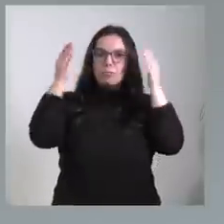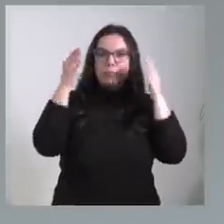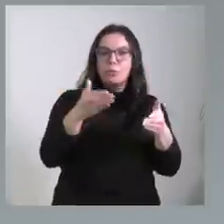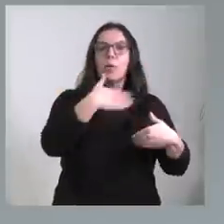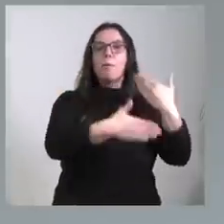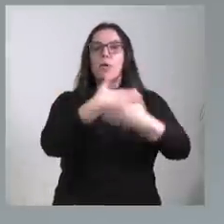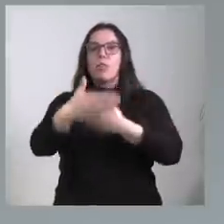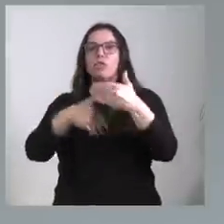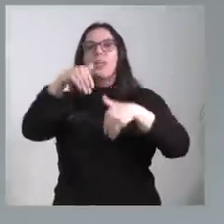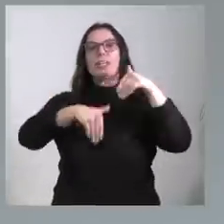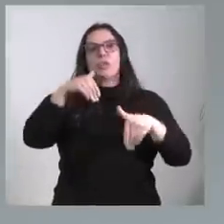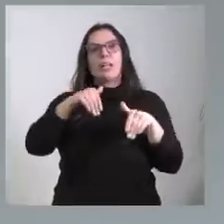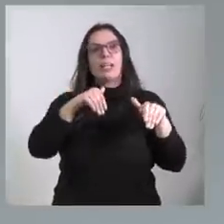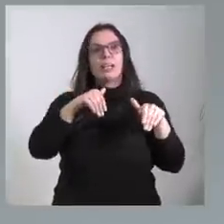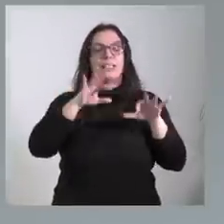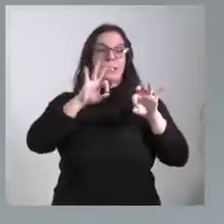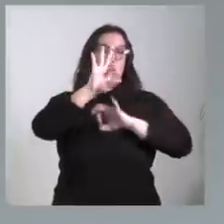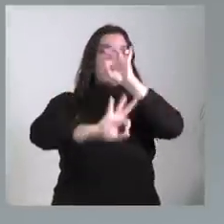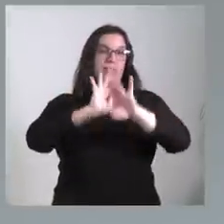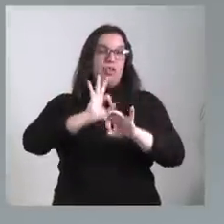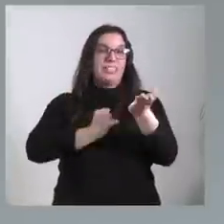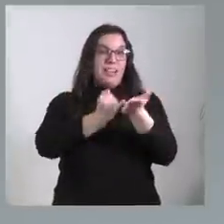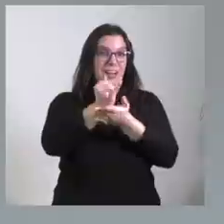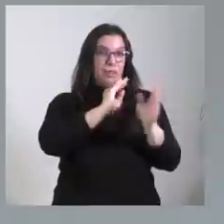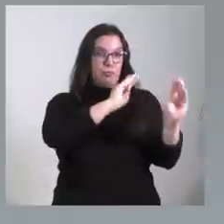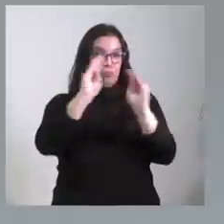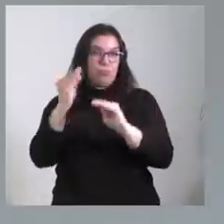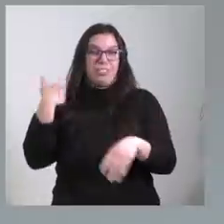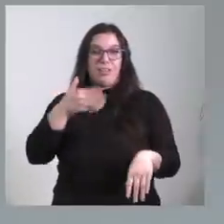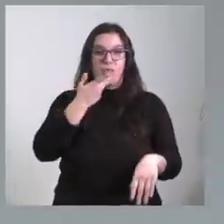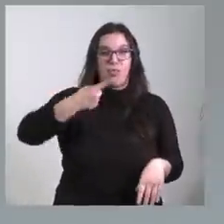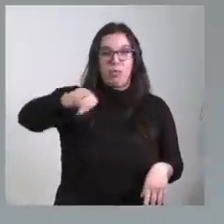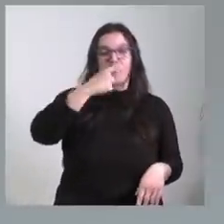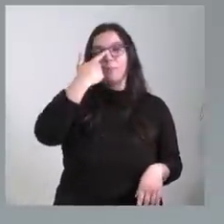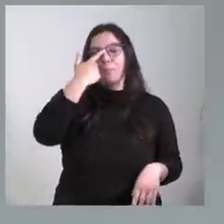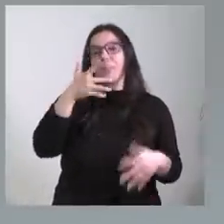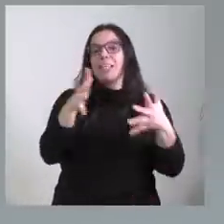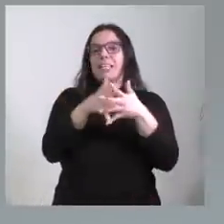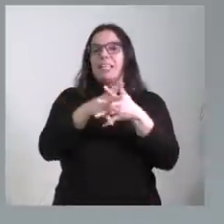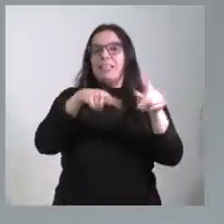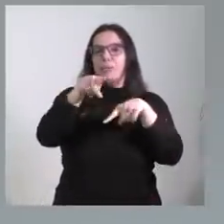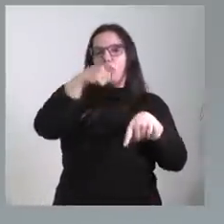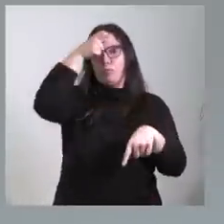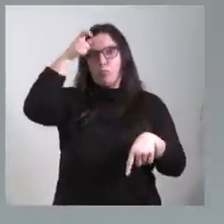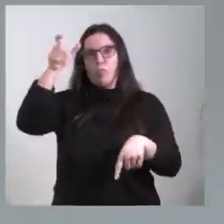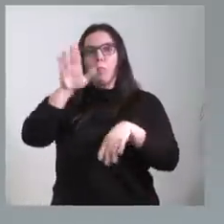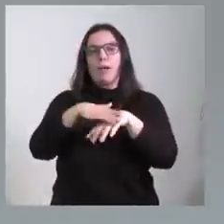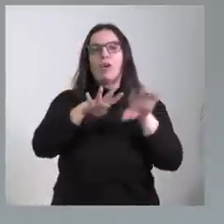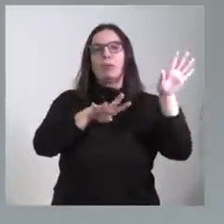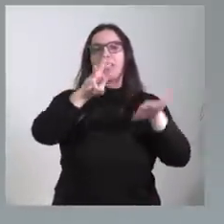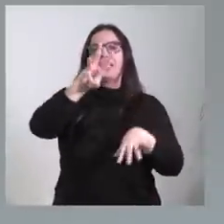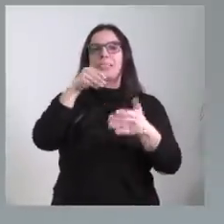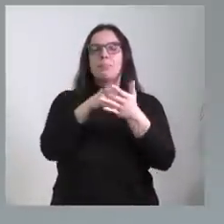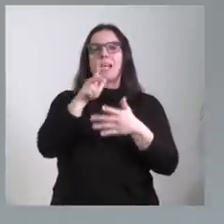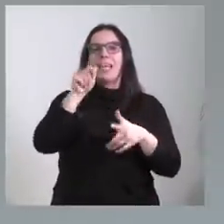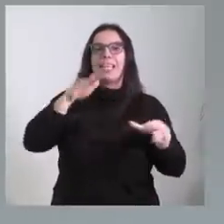electorales de las organizaciones agrarias que ustedes ya conocen infraestructuras Rurales para más de 93.000